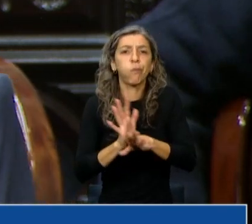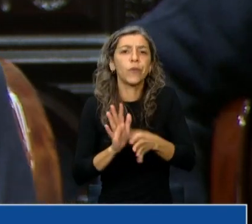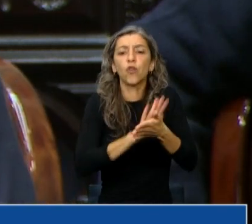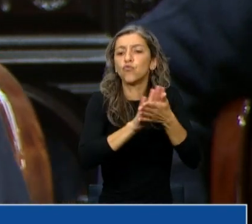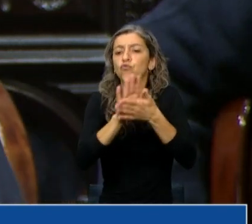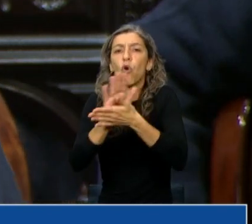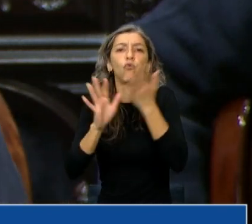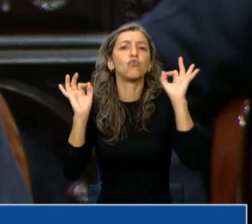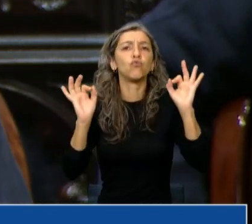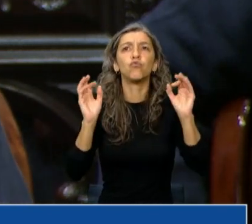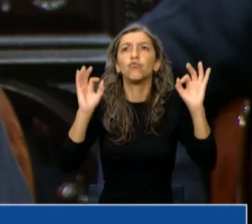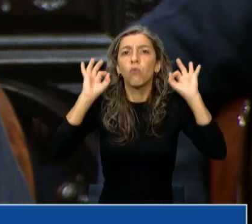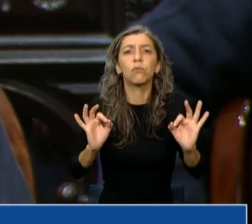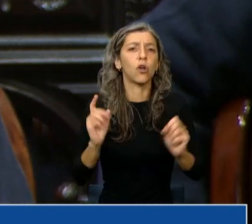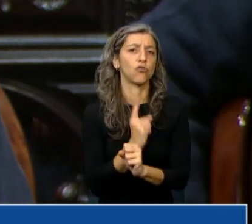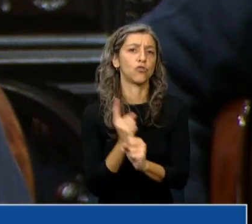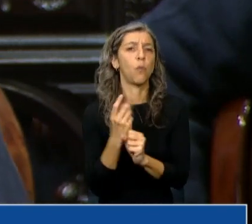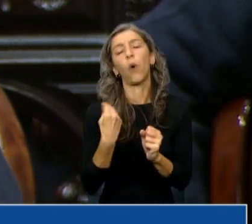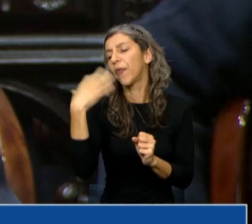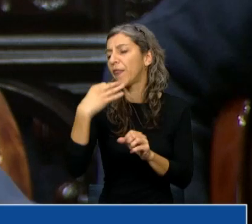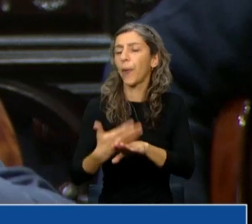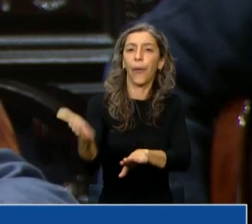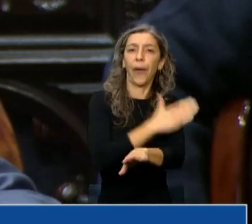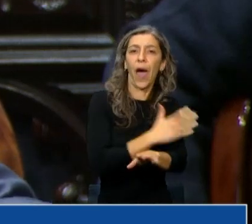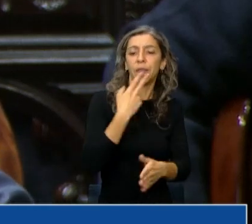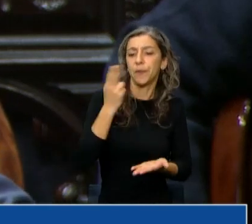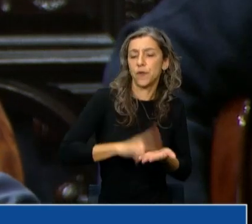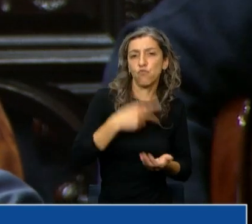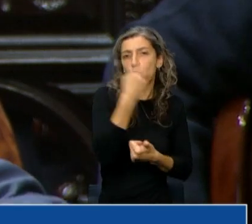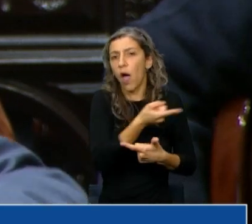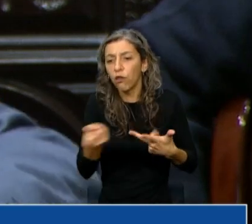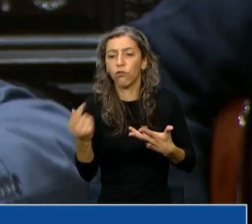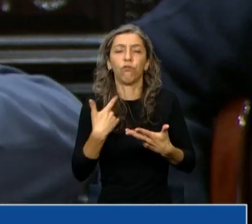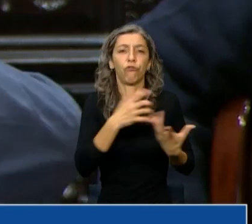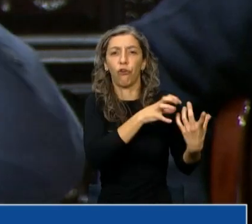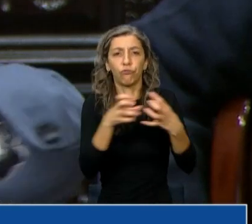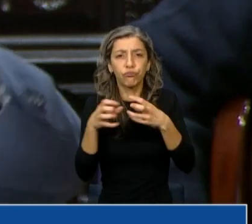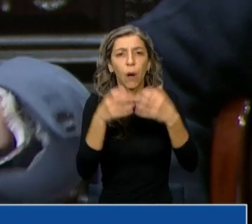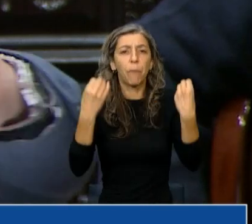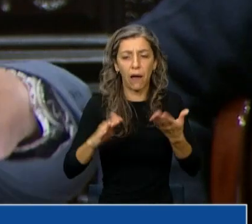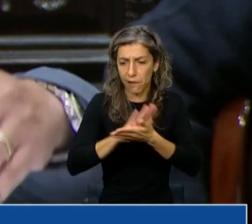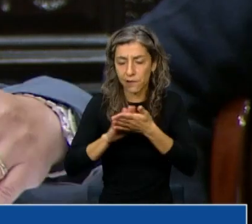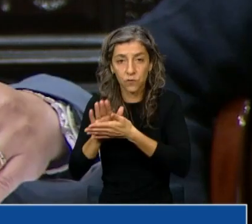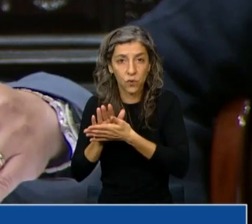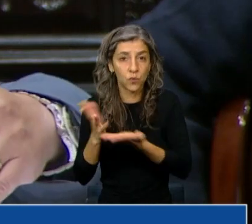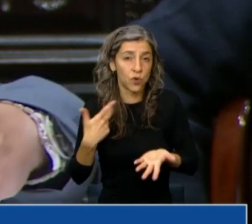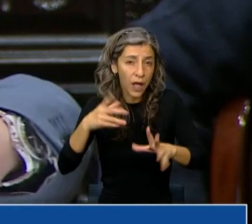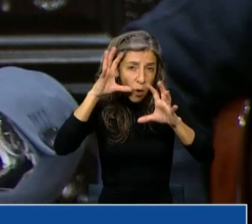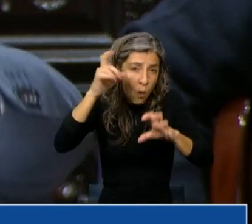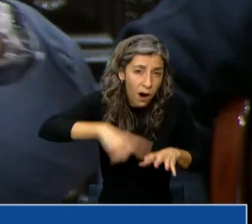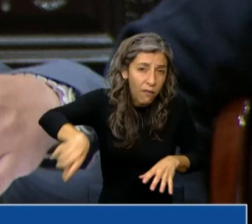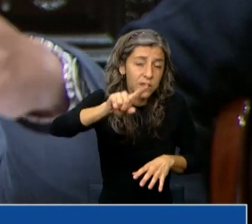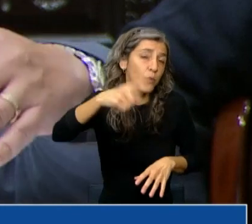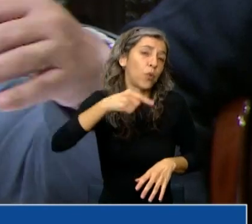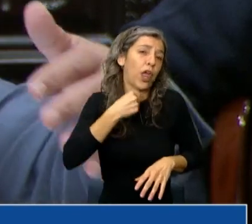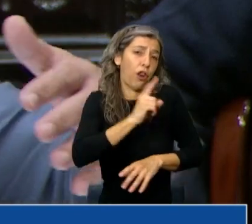una matriz general de impuestos. En la actualidad quiero recordarle a quienes no quieren discutir este punto,